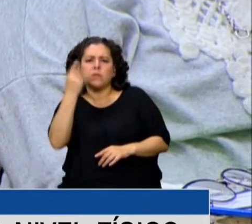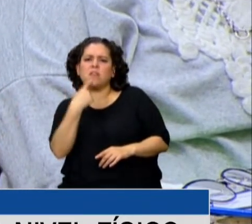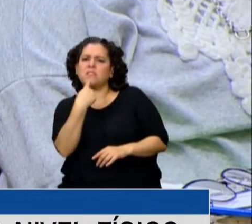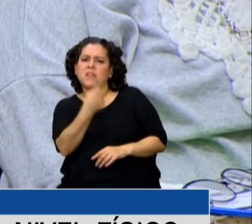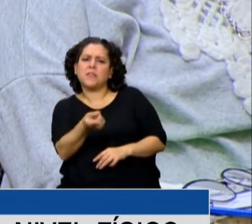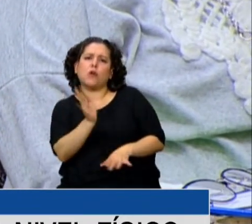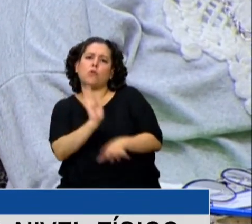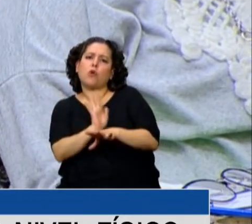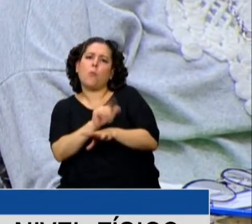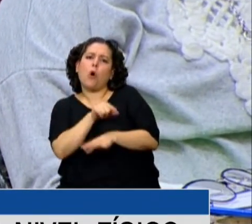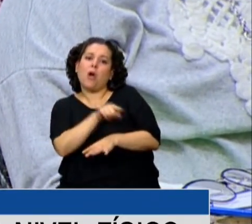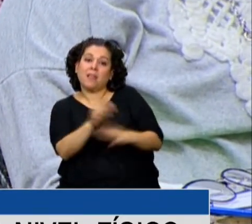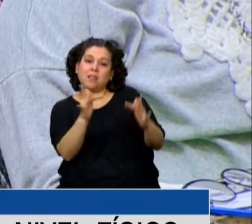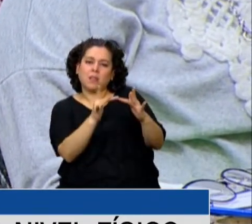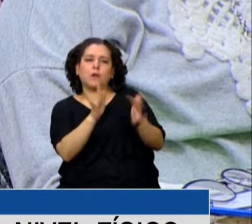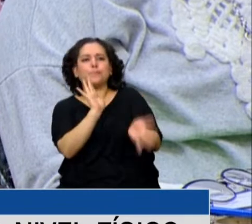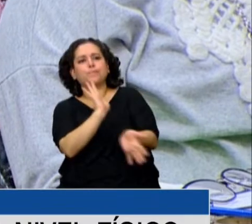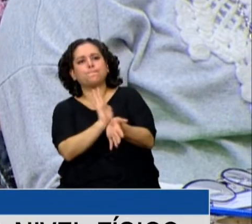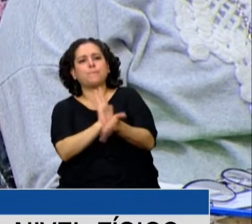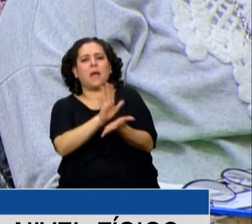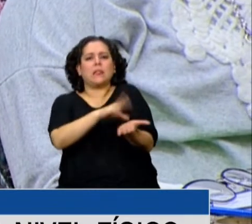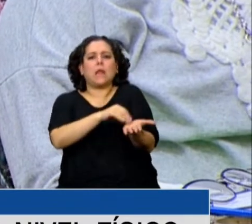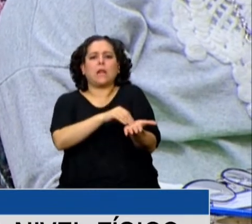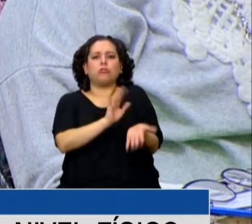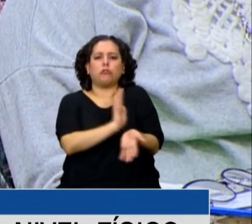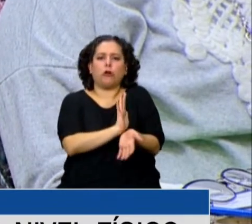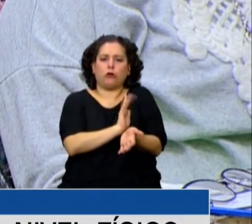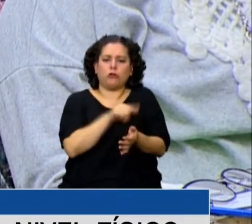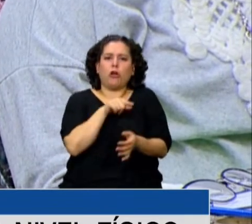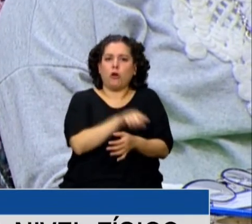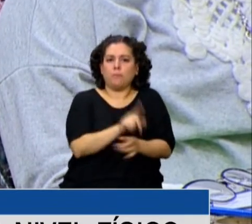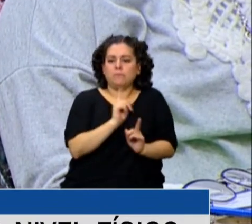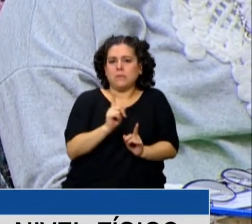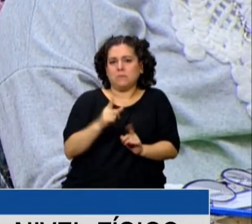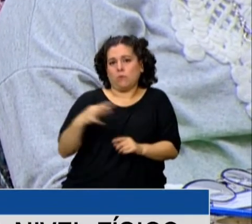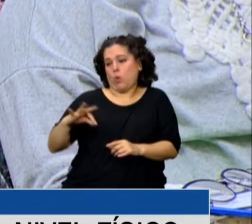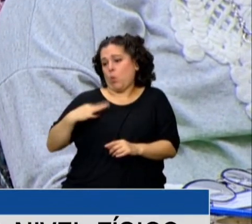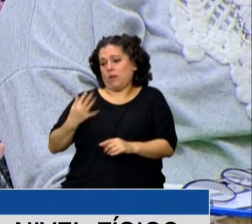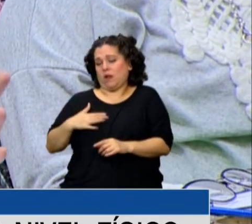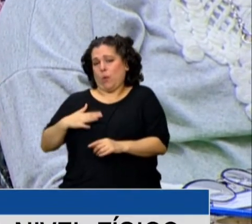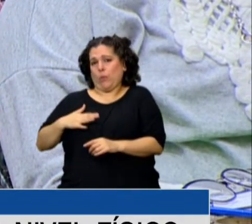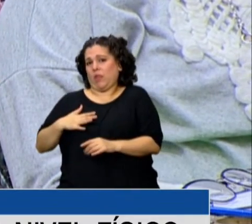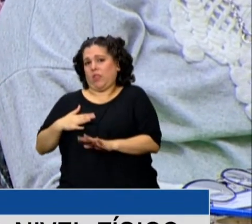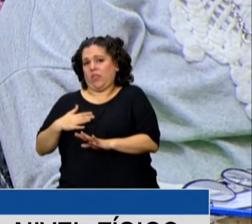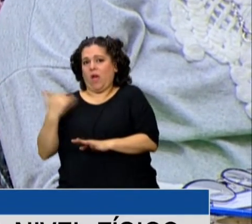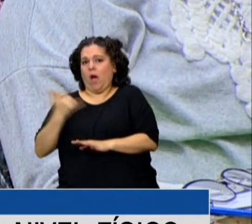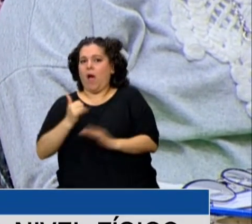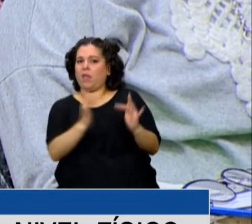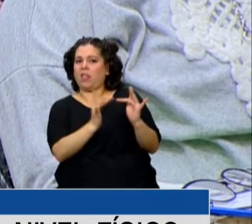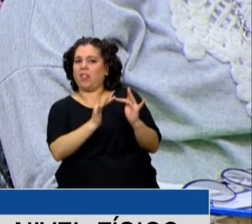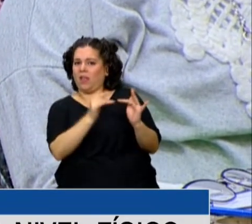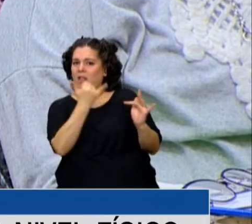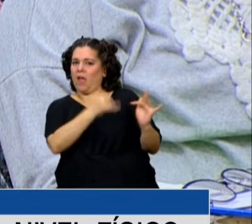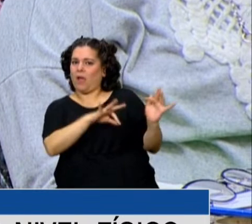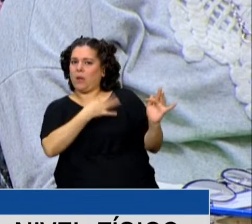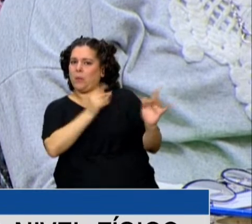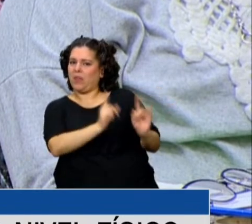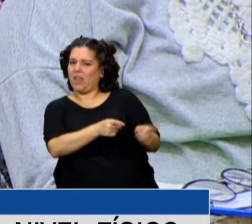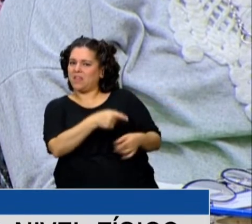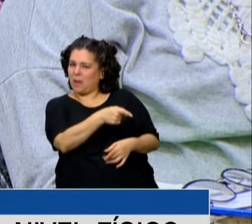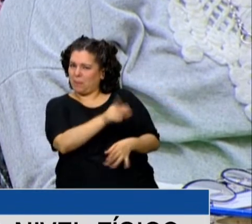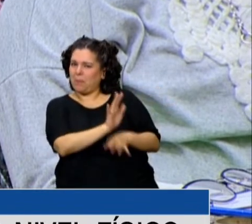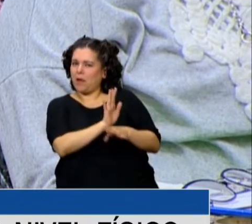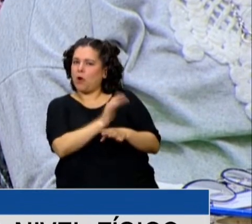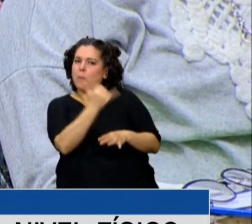un territorio que forma parte de esa extensión de nuestras vidas en ese mundo digital y